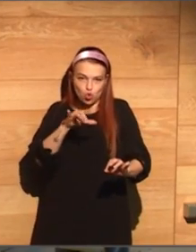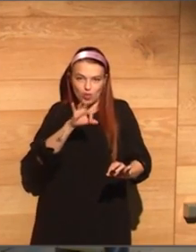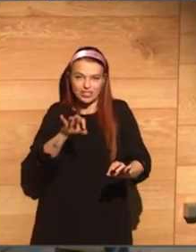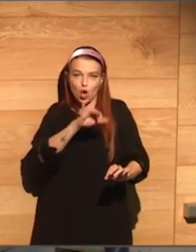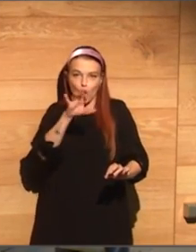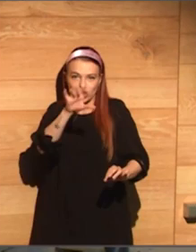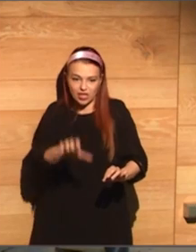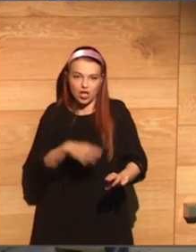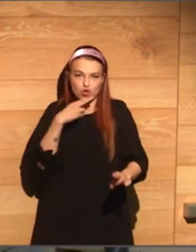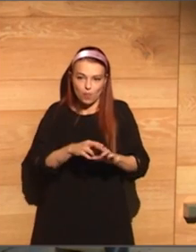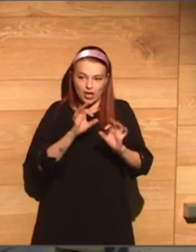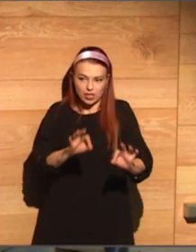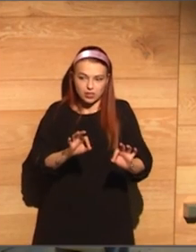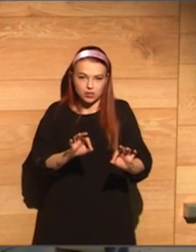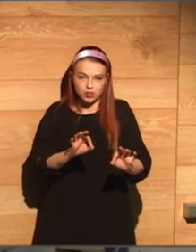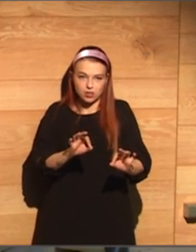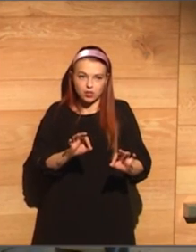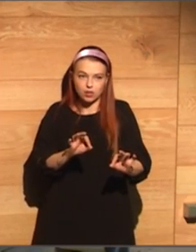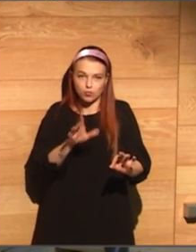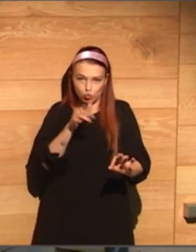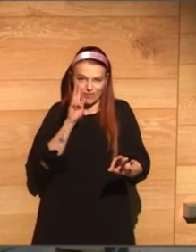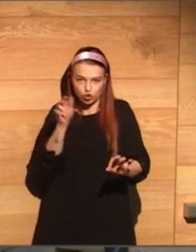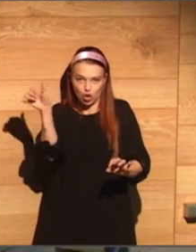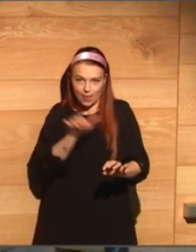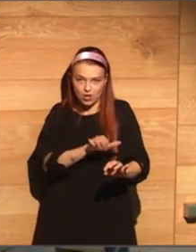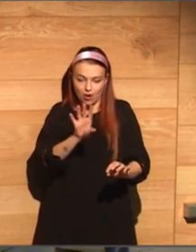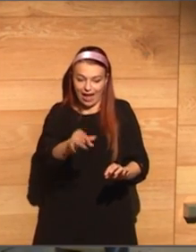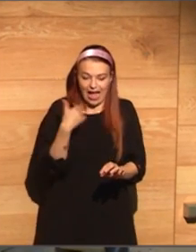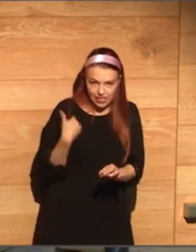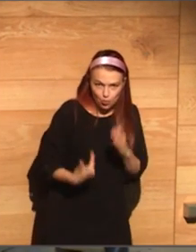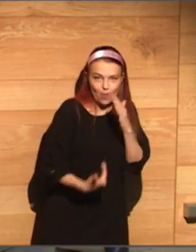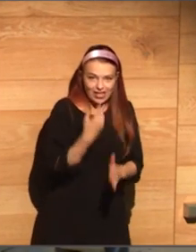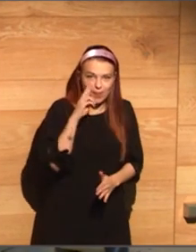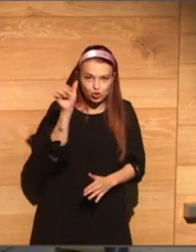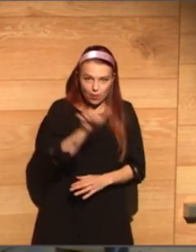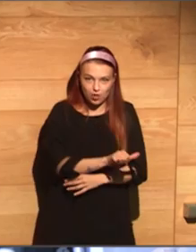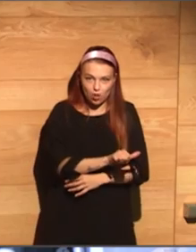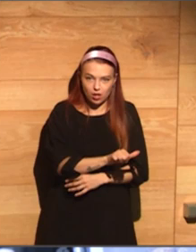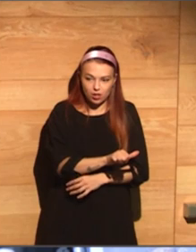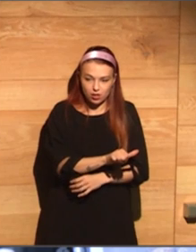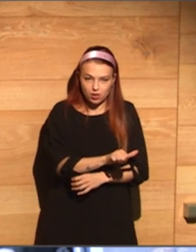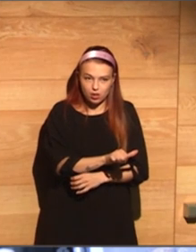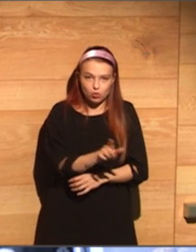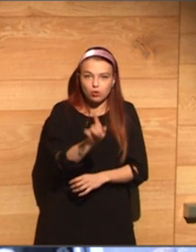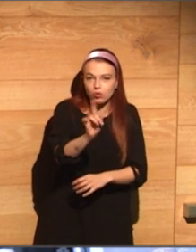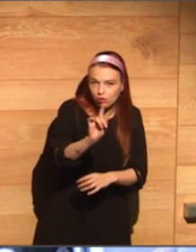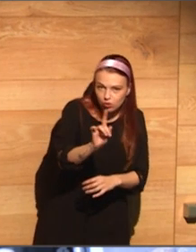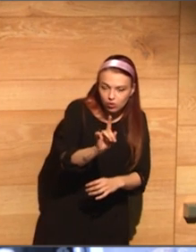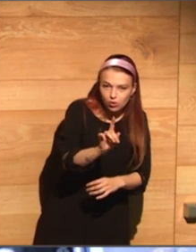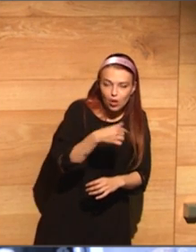ubique. Luis José de Leguineche. Pero es que tú has visto la película ayer por la mañana, pero... No, la tiene muy fresquita.